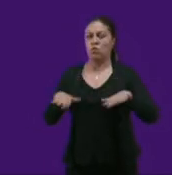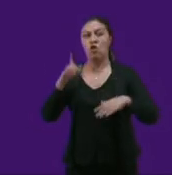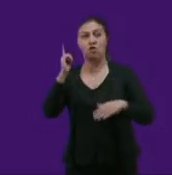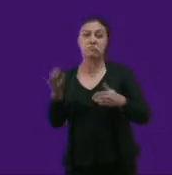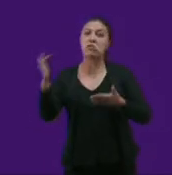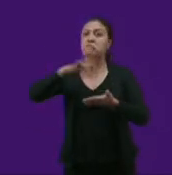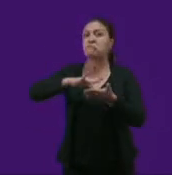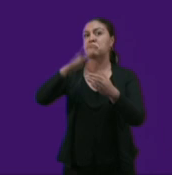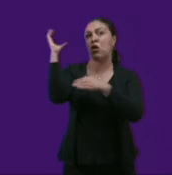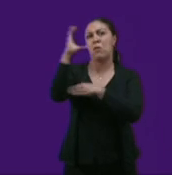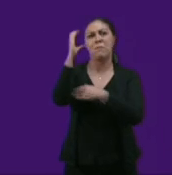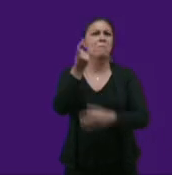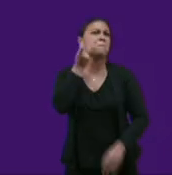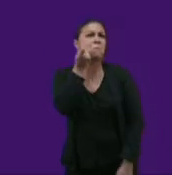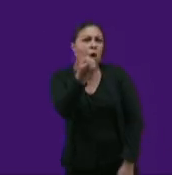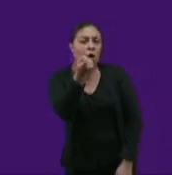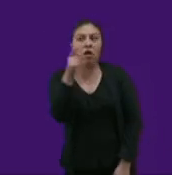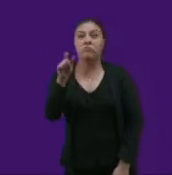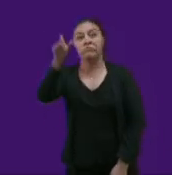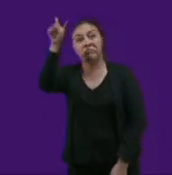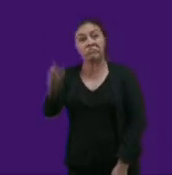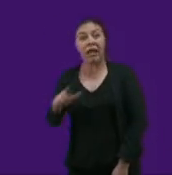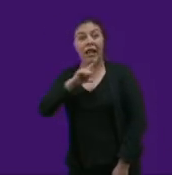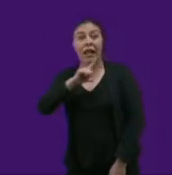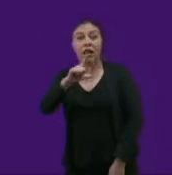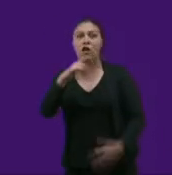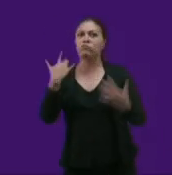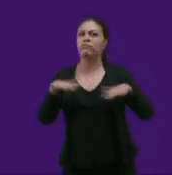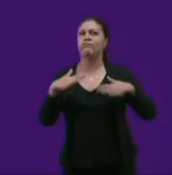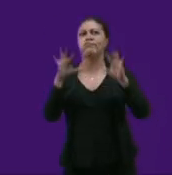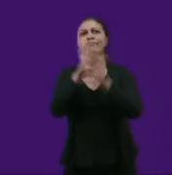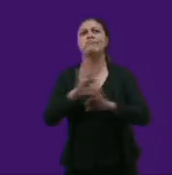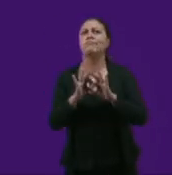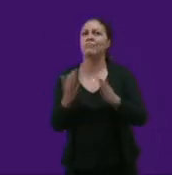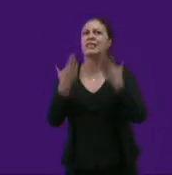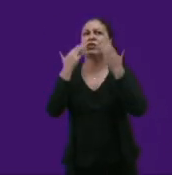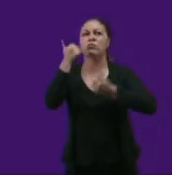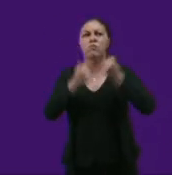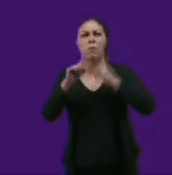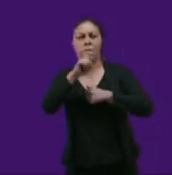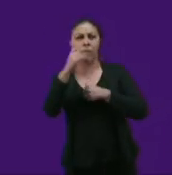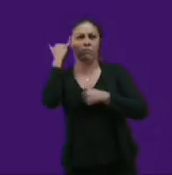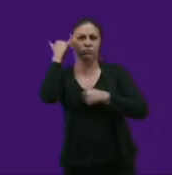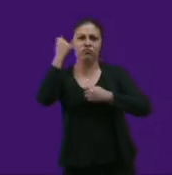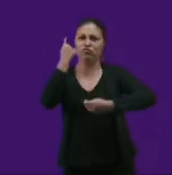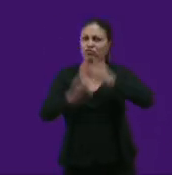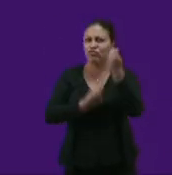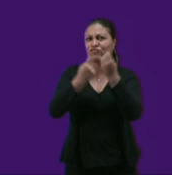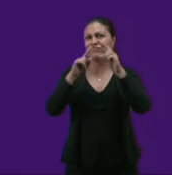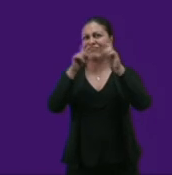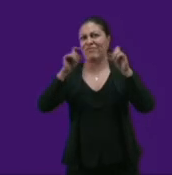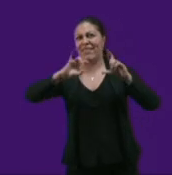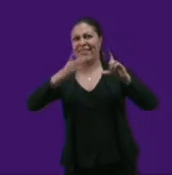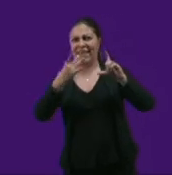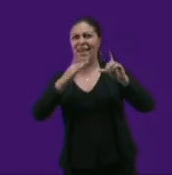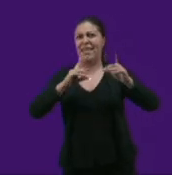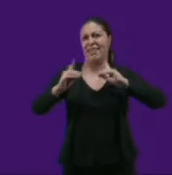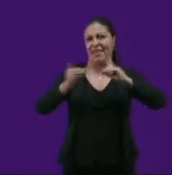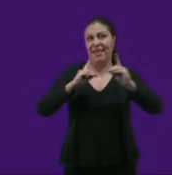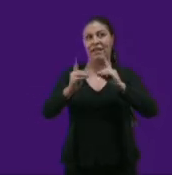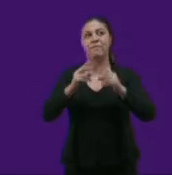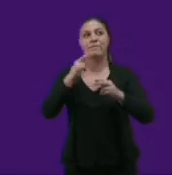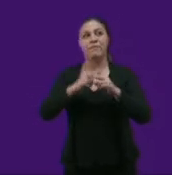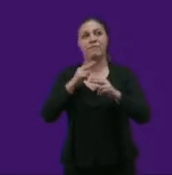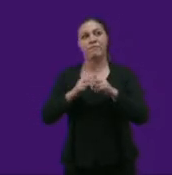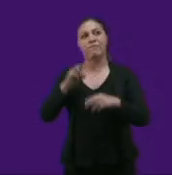pero que es tal vez uno de los líderes más importantes en el mundo del emprendimiento, en el mundo del ecosistema digital. Él es Marcos